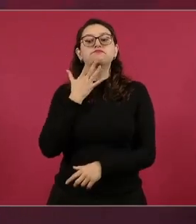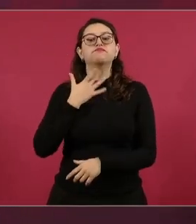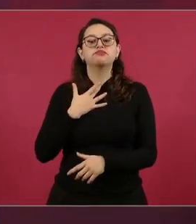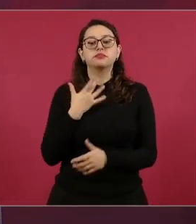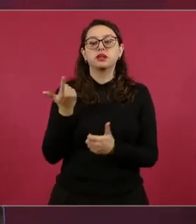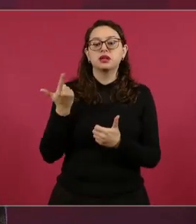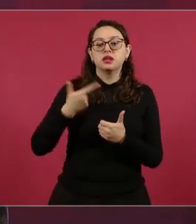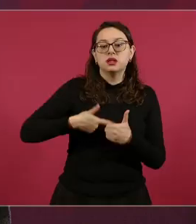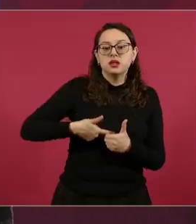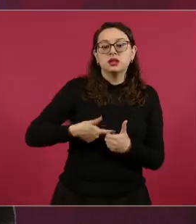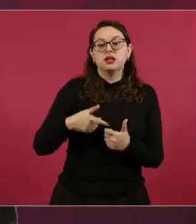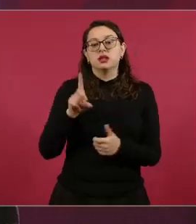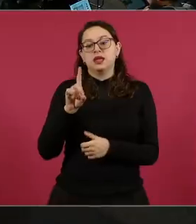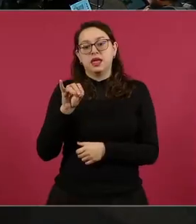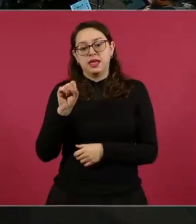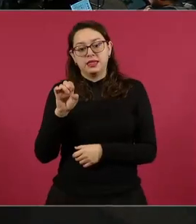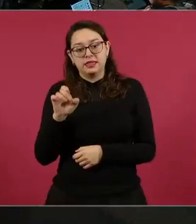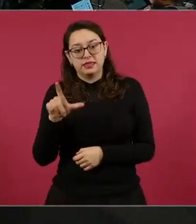diésel,